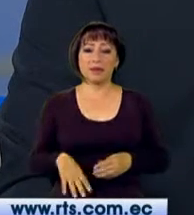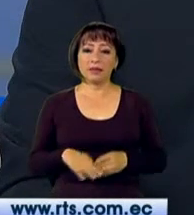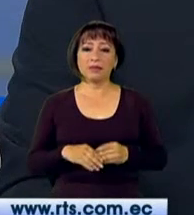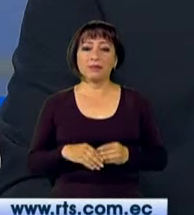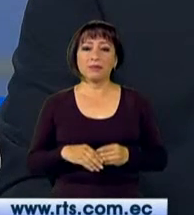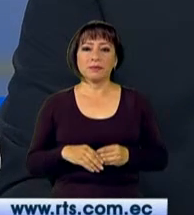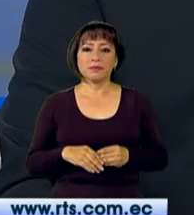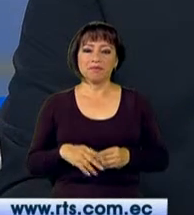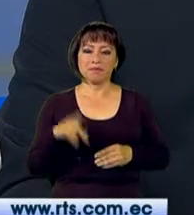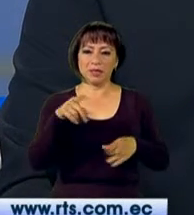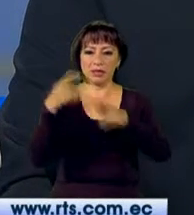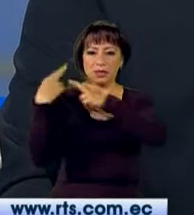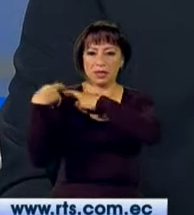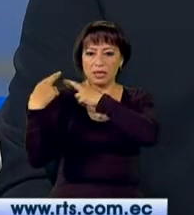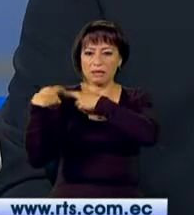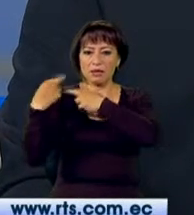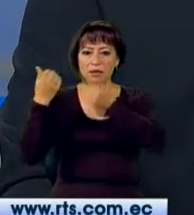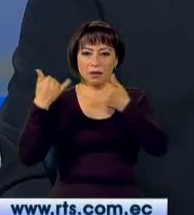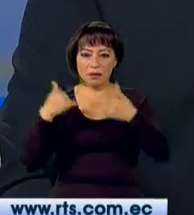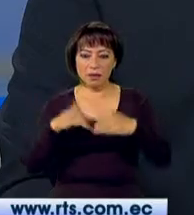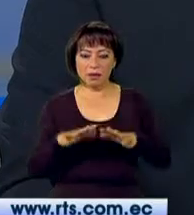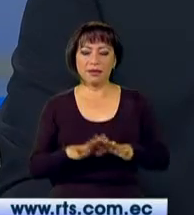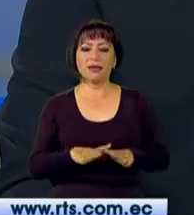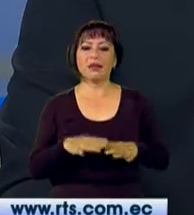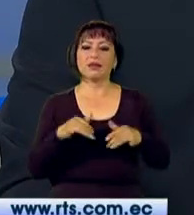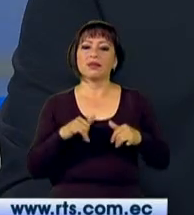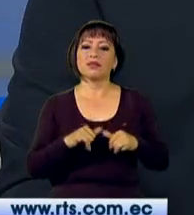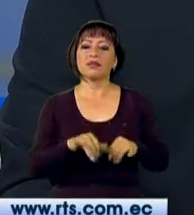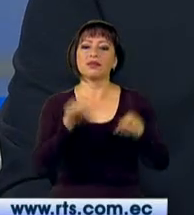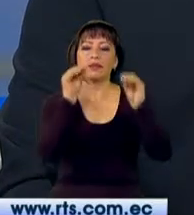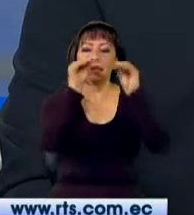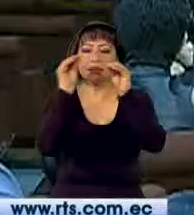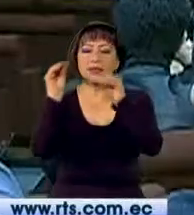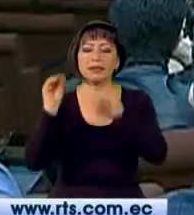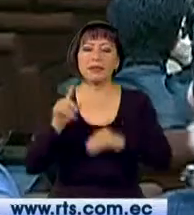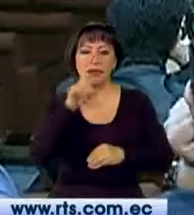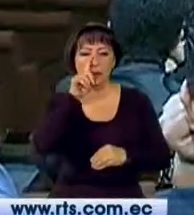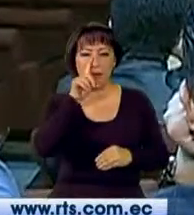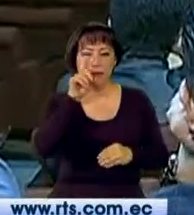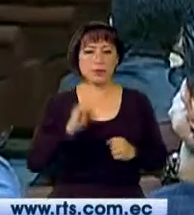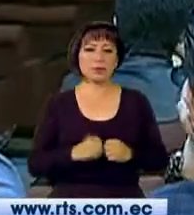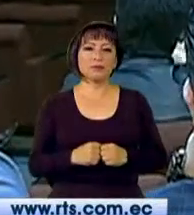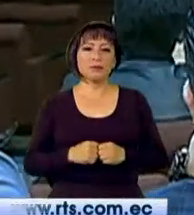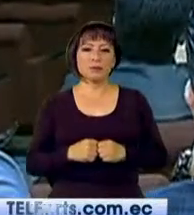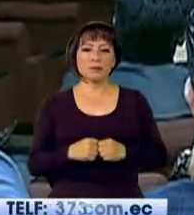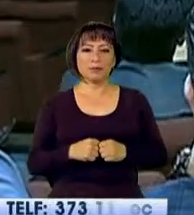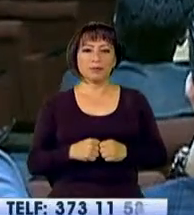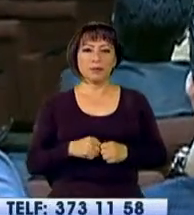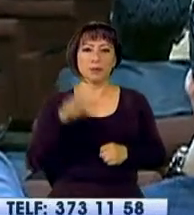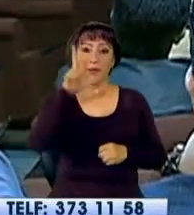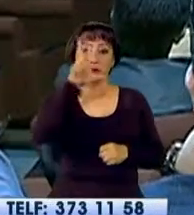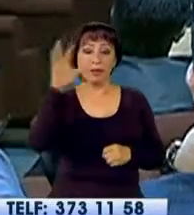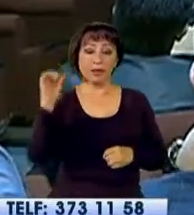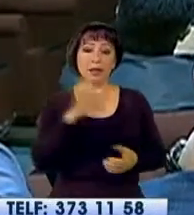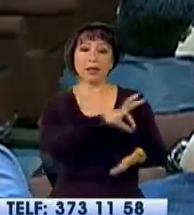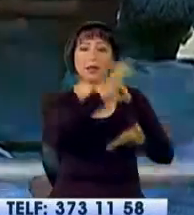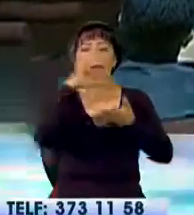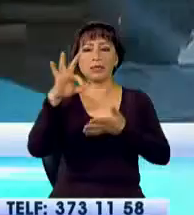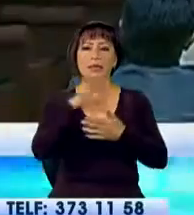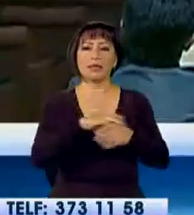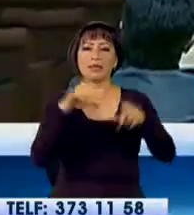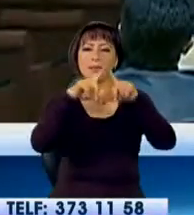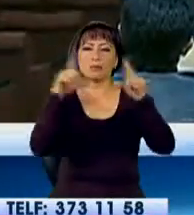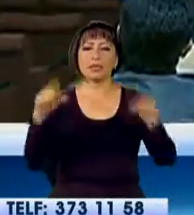serán los encargados de impartir lo aprendido al resto de empleados. Un total de 30 representantes de empresas públicas y